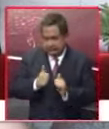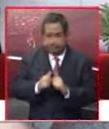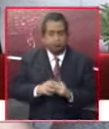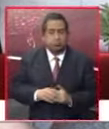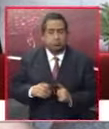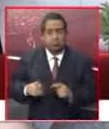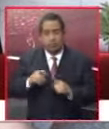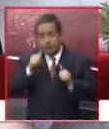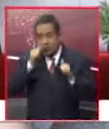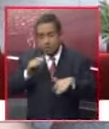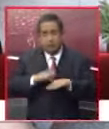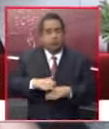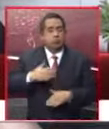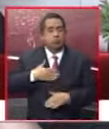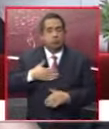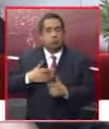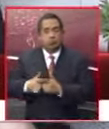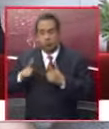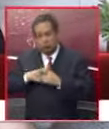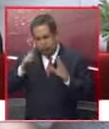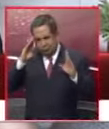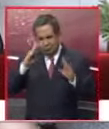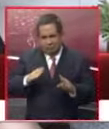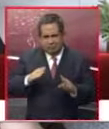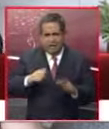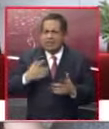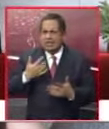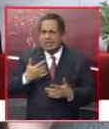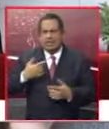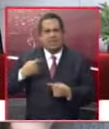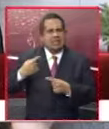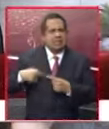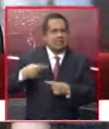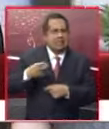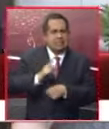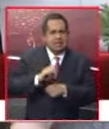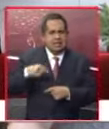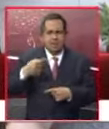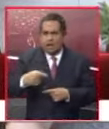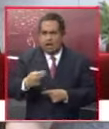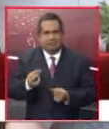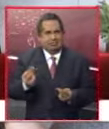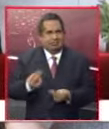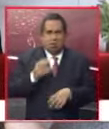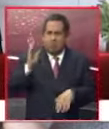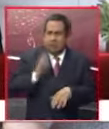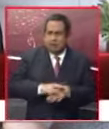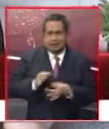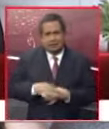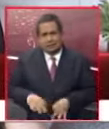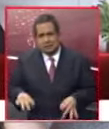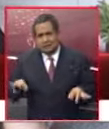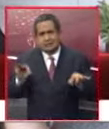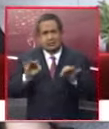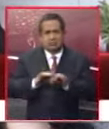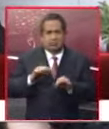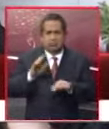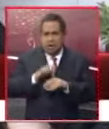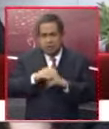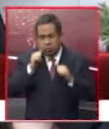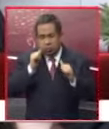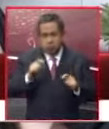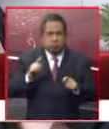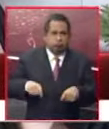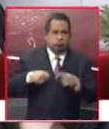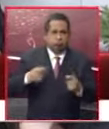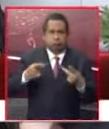atención principal de nuestro partido va a estar en ese tema y creo que cada día se justifica más el poderle dar las